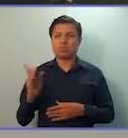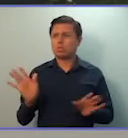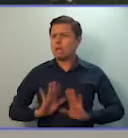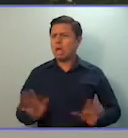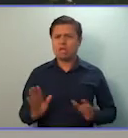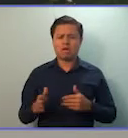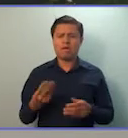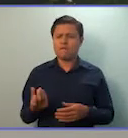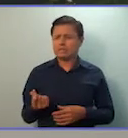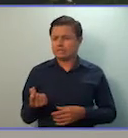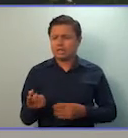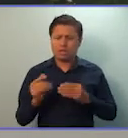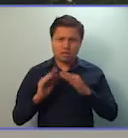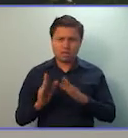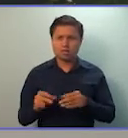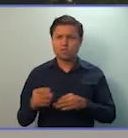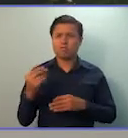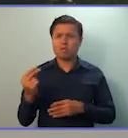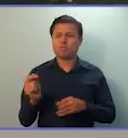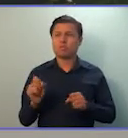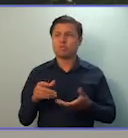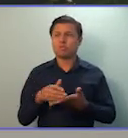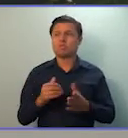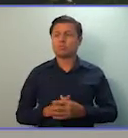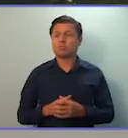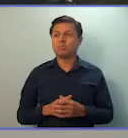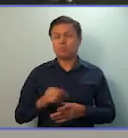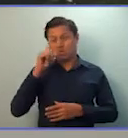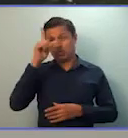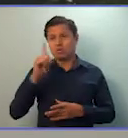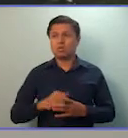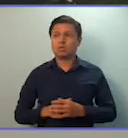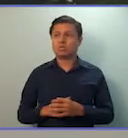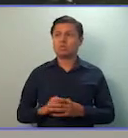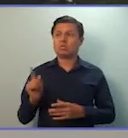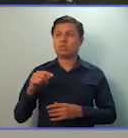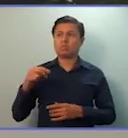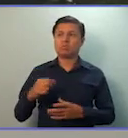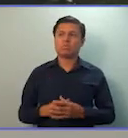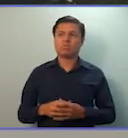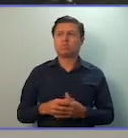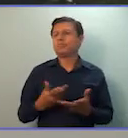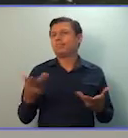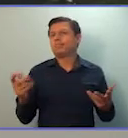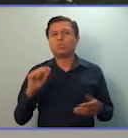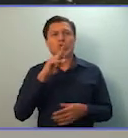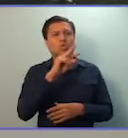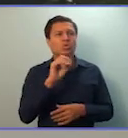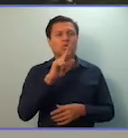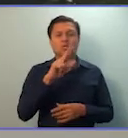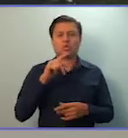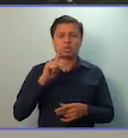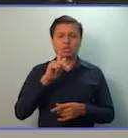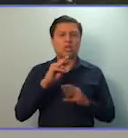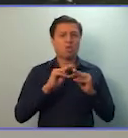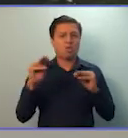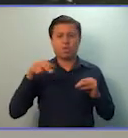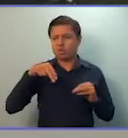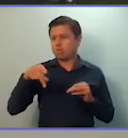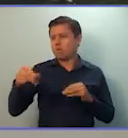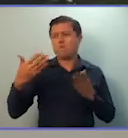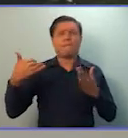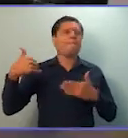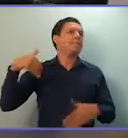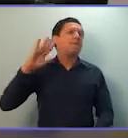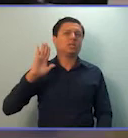y rápidamente pueden llegar y la idea es que no cambien de más de unos 23 kilómetros para llegar a los centros de votación